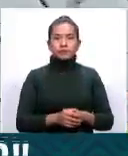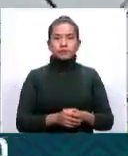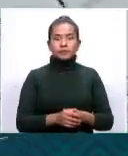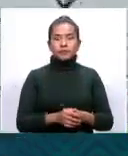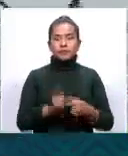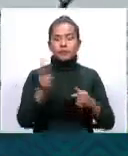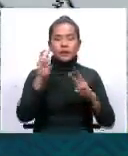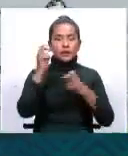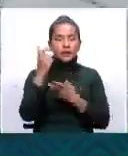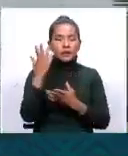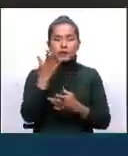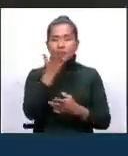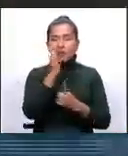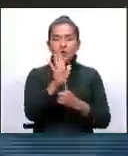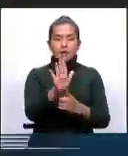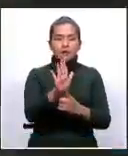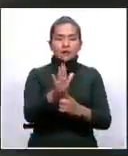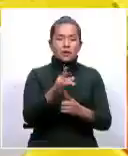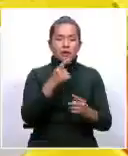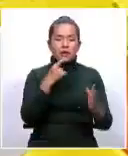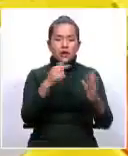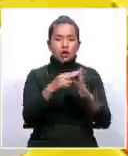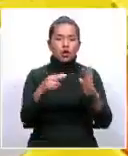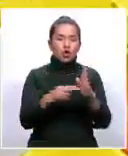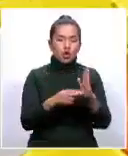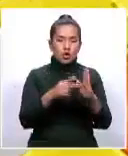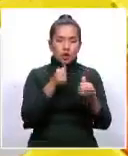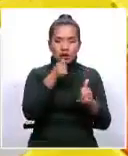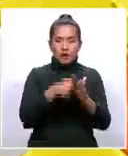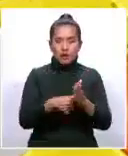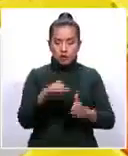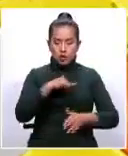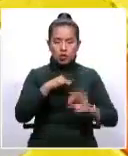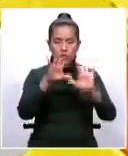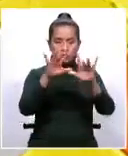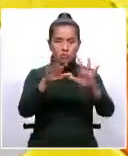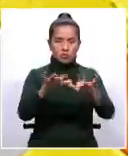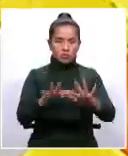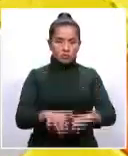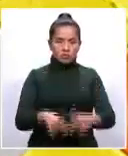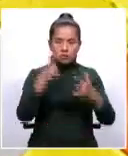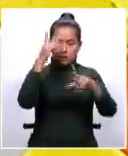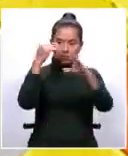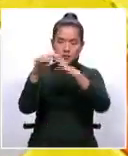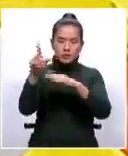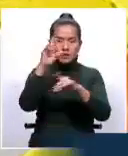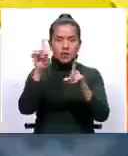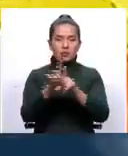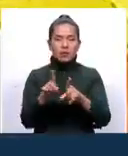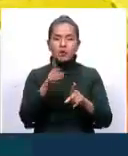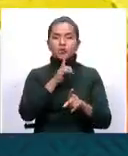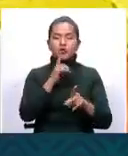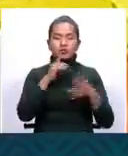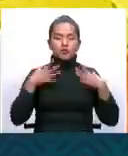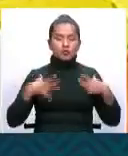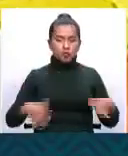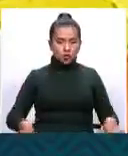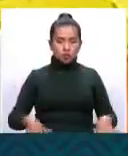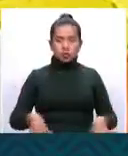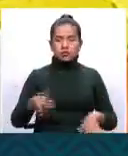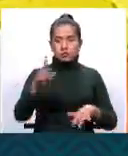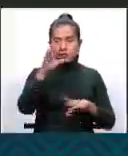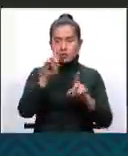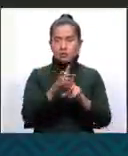que es una nota que yo suscribo al hermano ejecutivo provincial Poncho Rojos, al